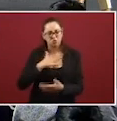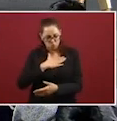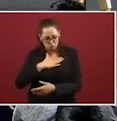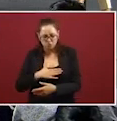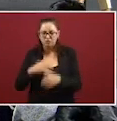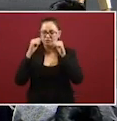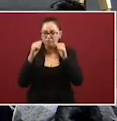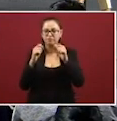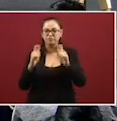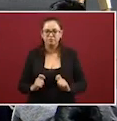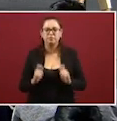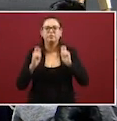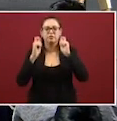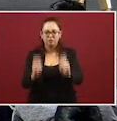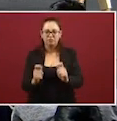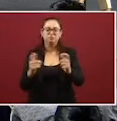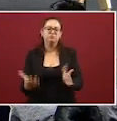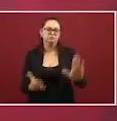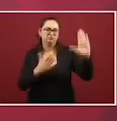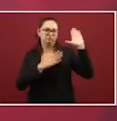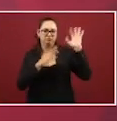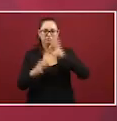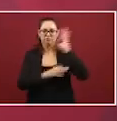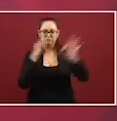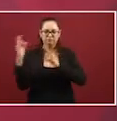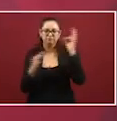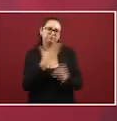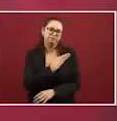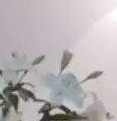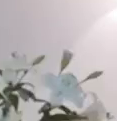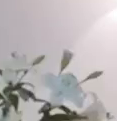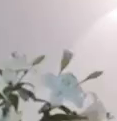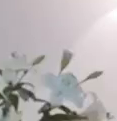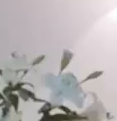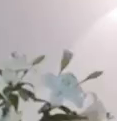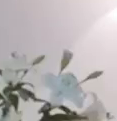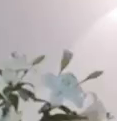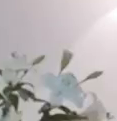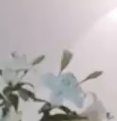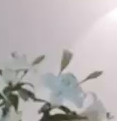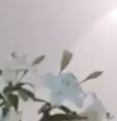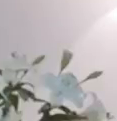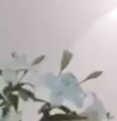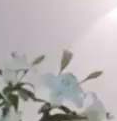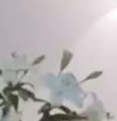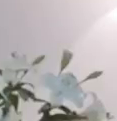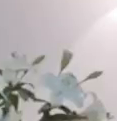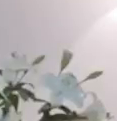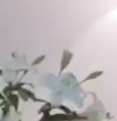y de una extorsión. Los presos quedaron libres en mayo de 2019. Un mes después, acudieron a la conferencia